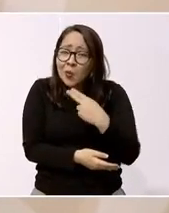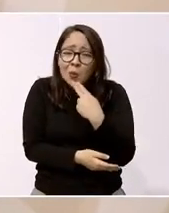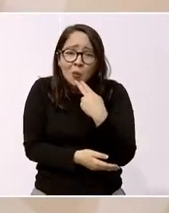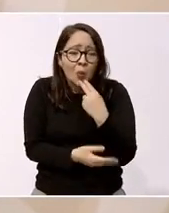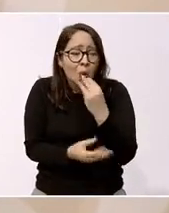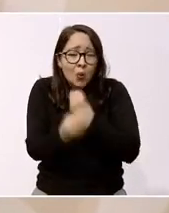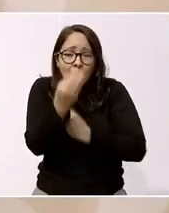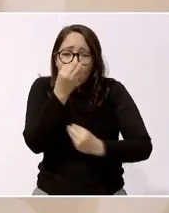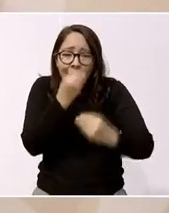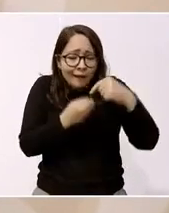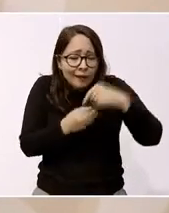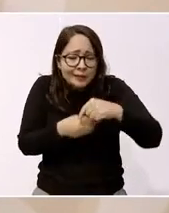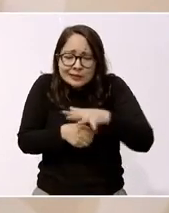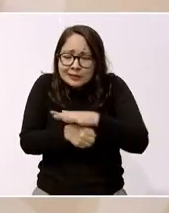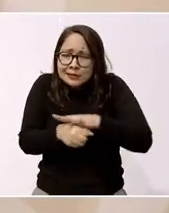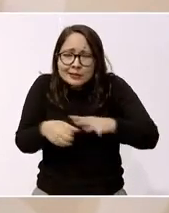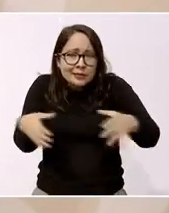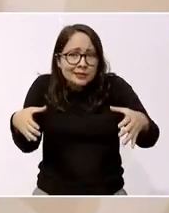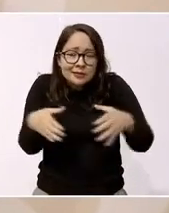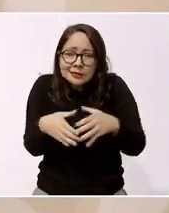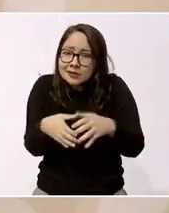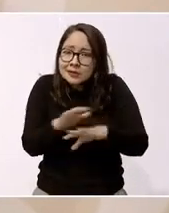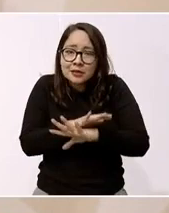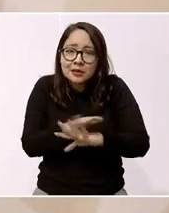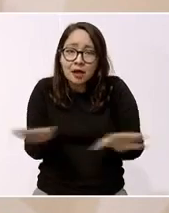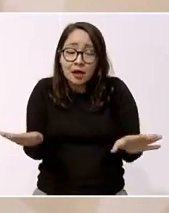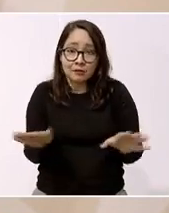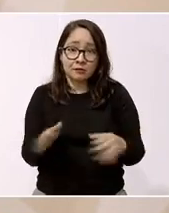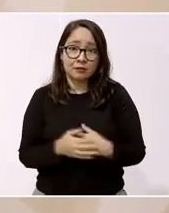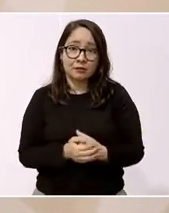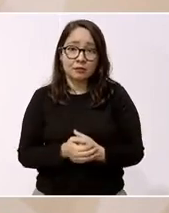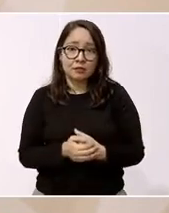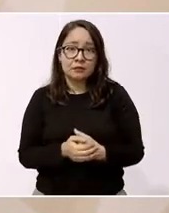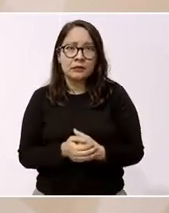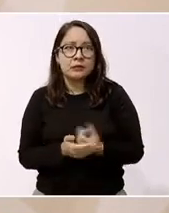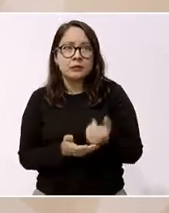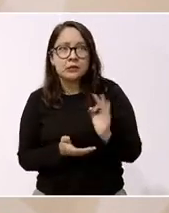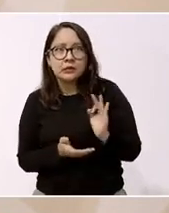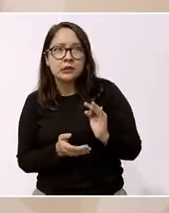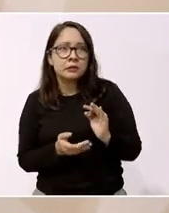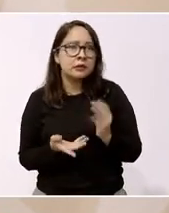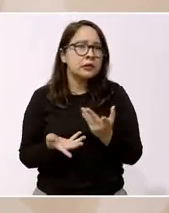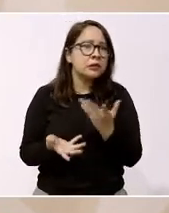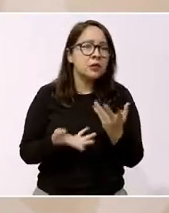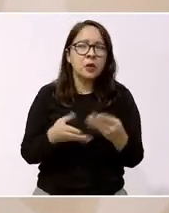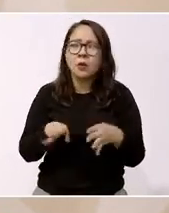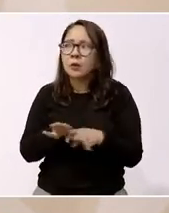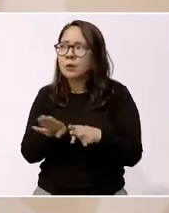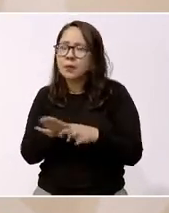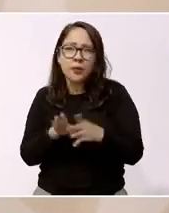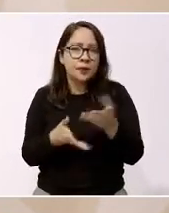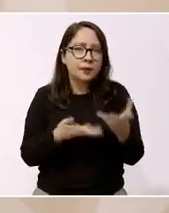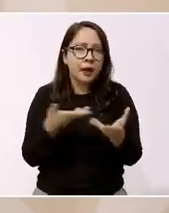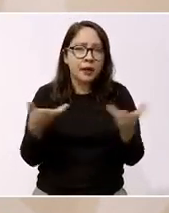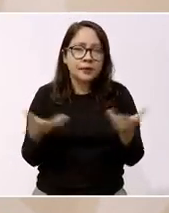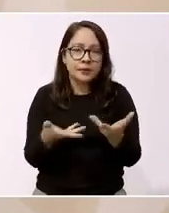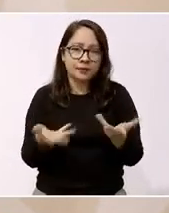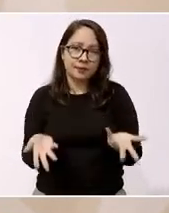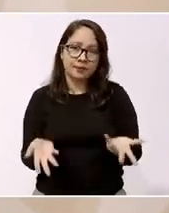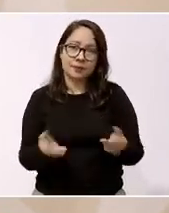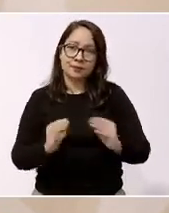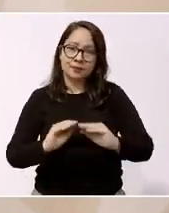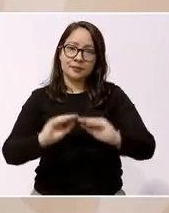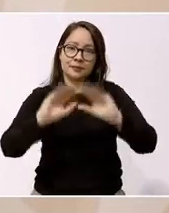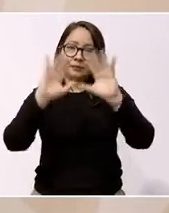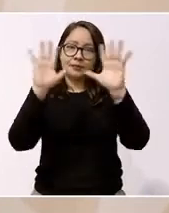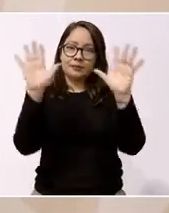que consumimos. ¿Y con quién podemos hacer eso? Pues desde luego